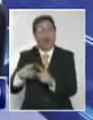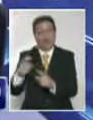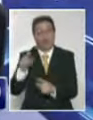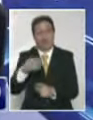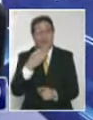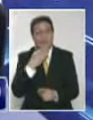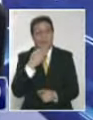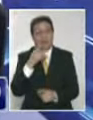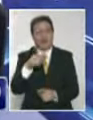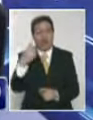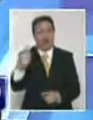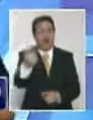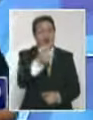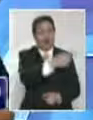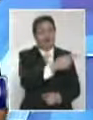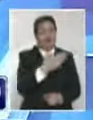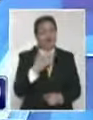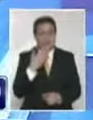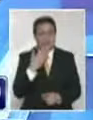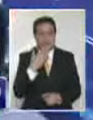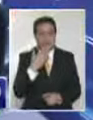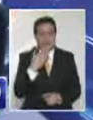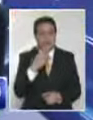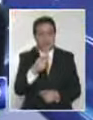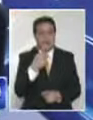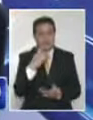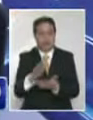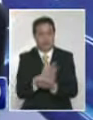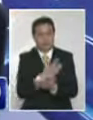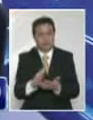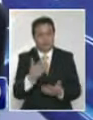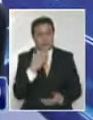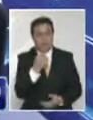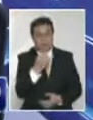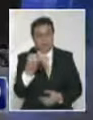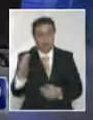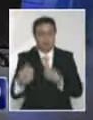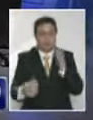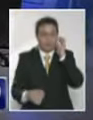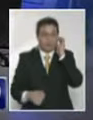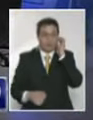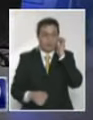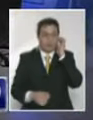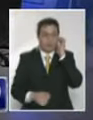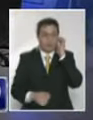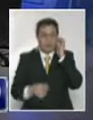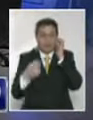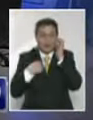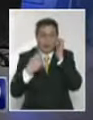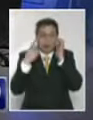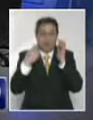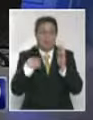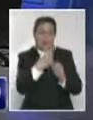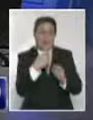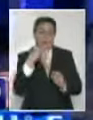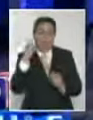en ese momento. Sí, habían otros medios escritos también. Mira, yo quiero, y en eso discrepo un poco con la Patricia,